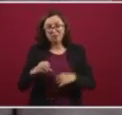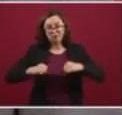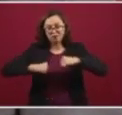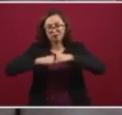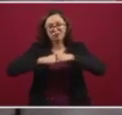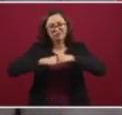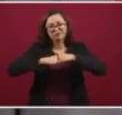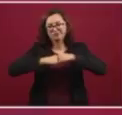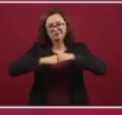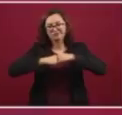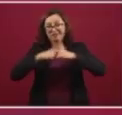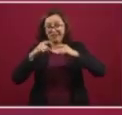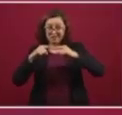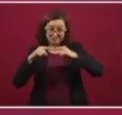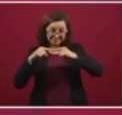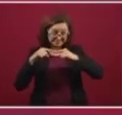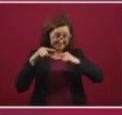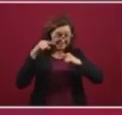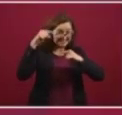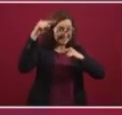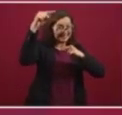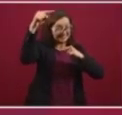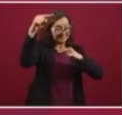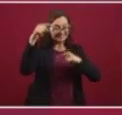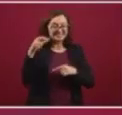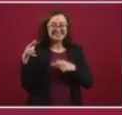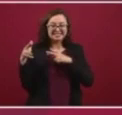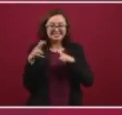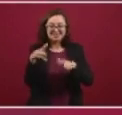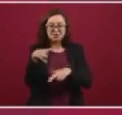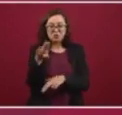era el río Nueces, más al norte.